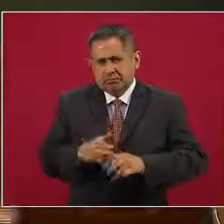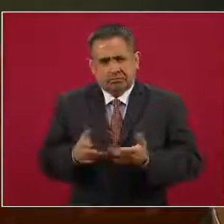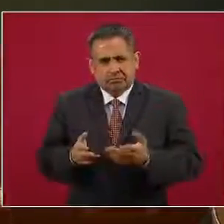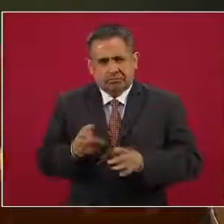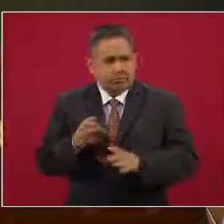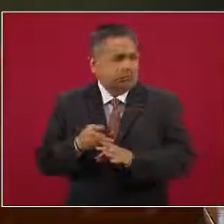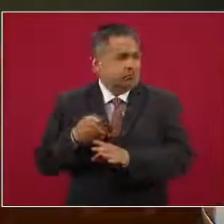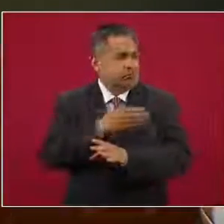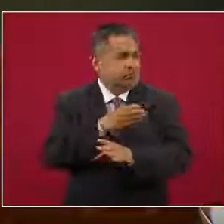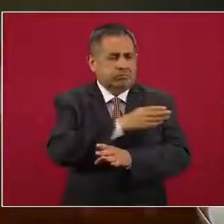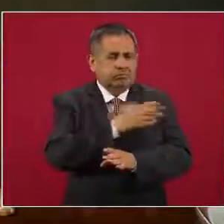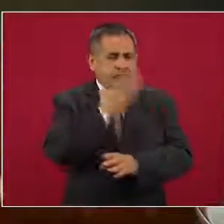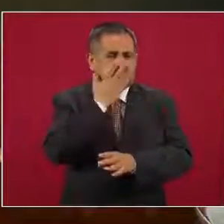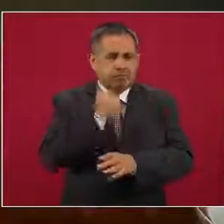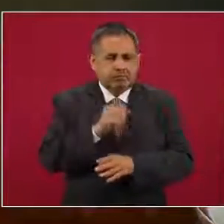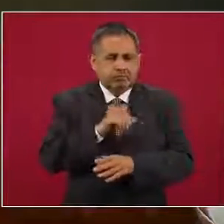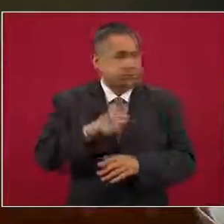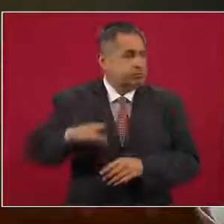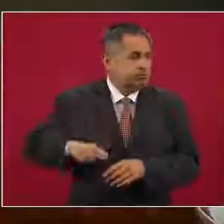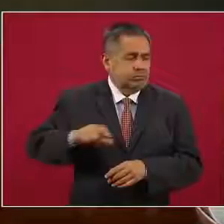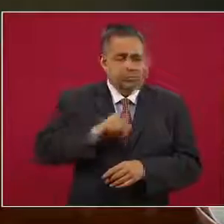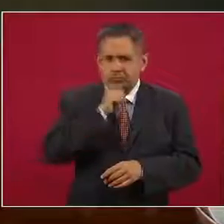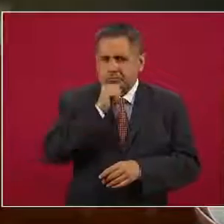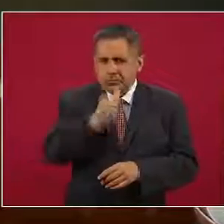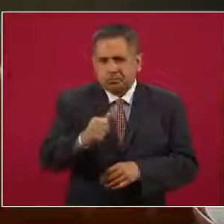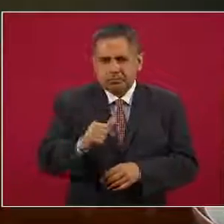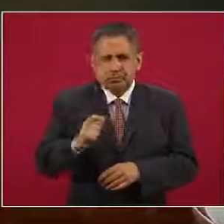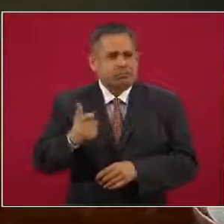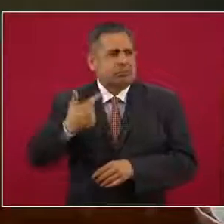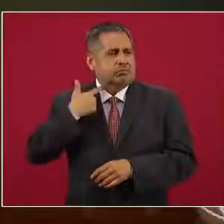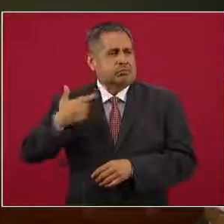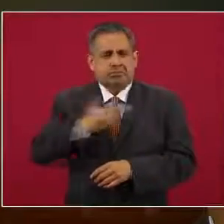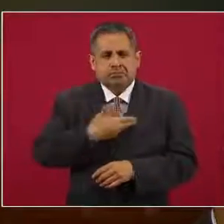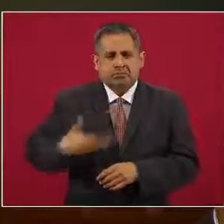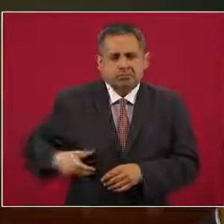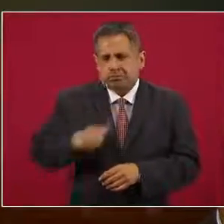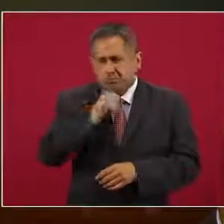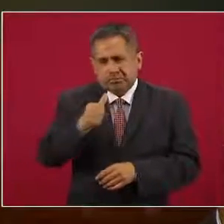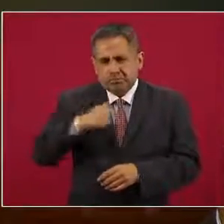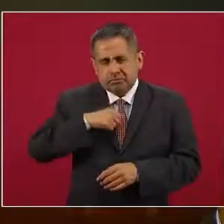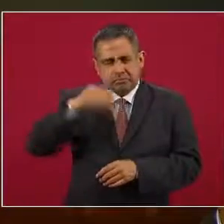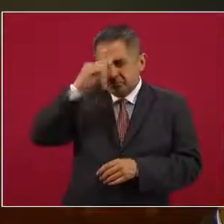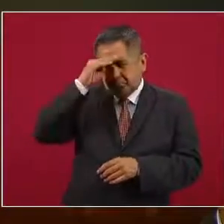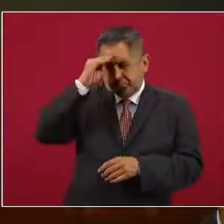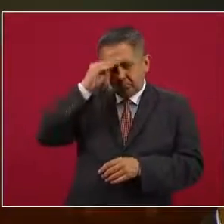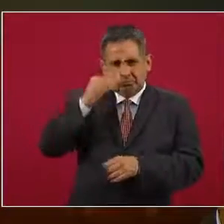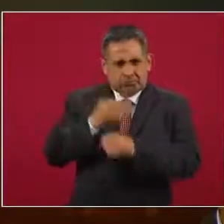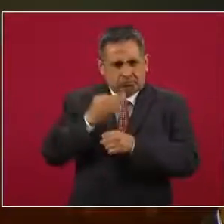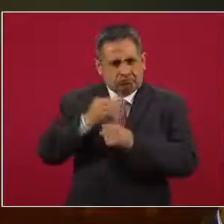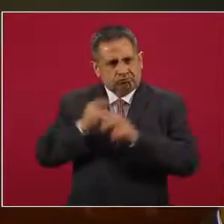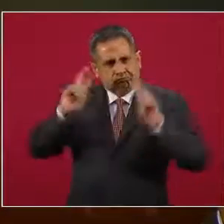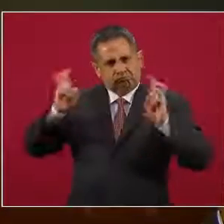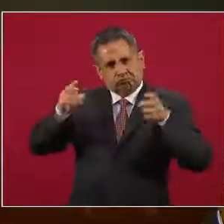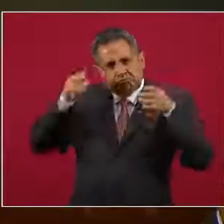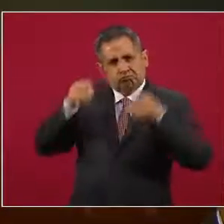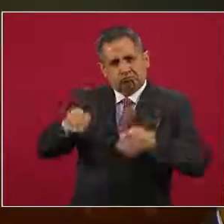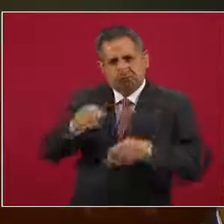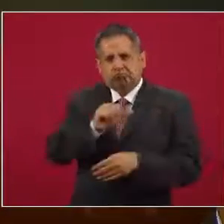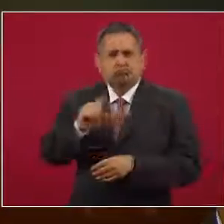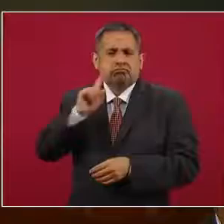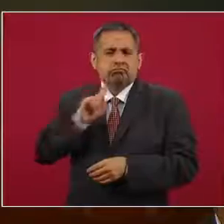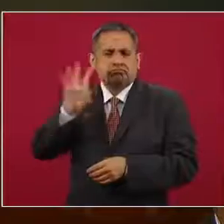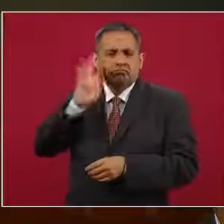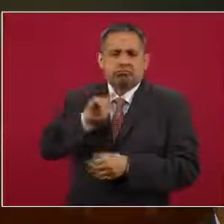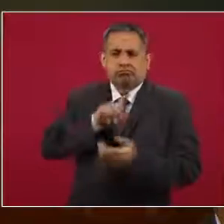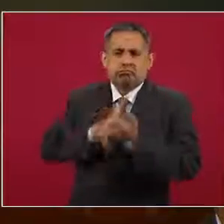ningún otro gobierno, que ningún otro expresidente ha considerado tanto el tema de las violencias de